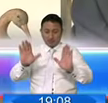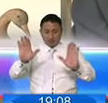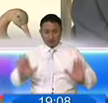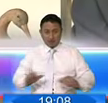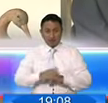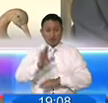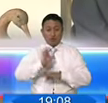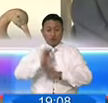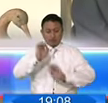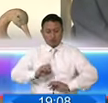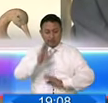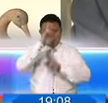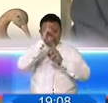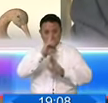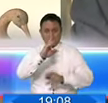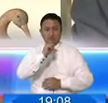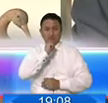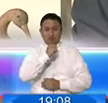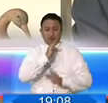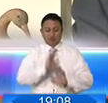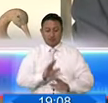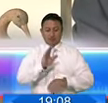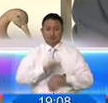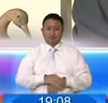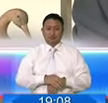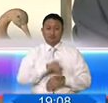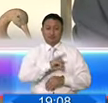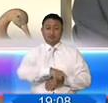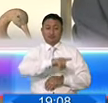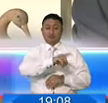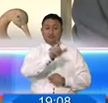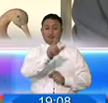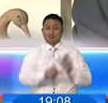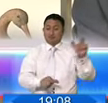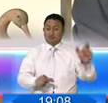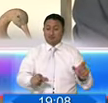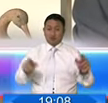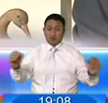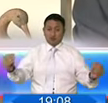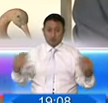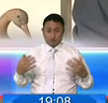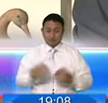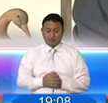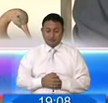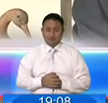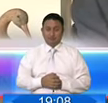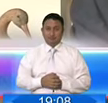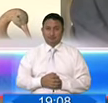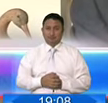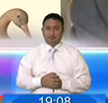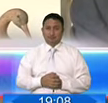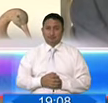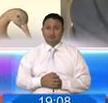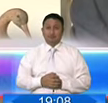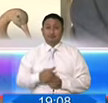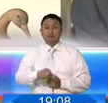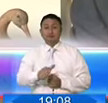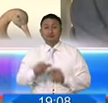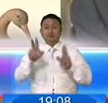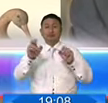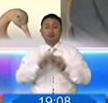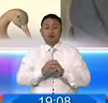ecuatoriana en cuanto a las ofensas que eventualmente se le infligen desde el exterior y por otro lado